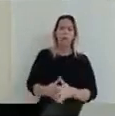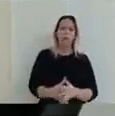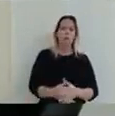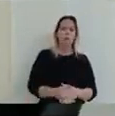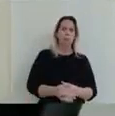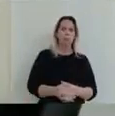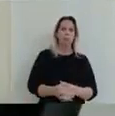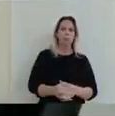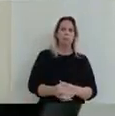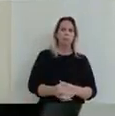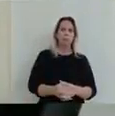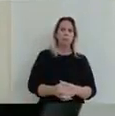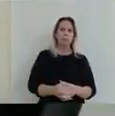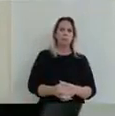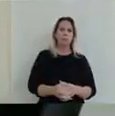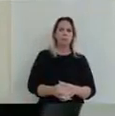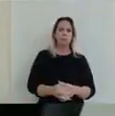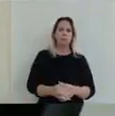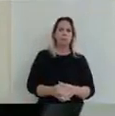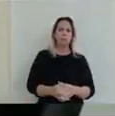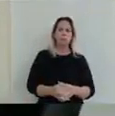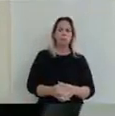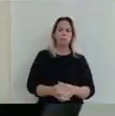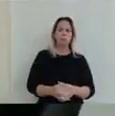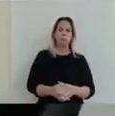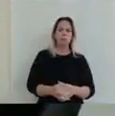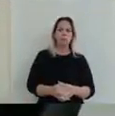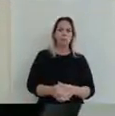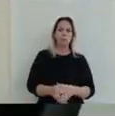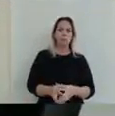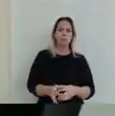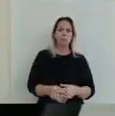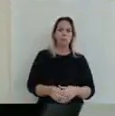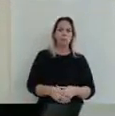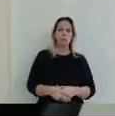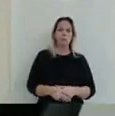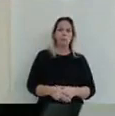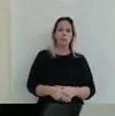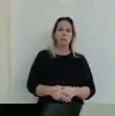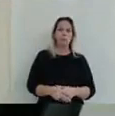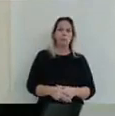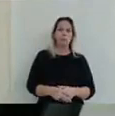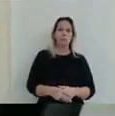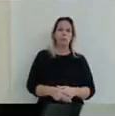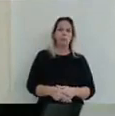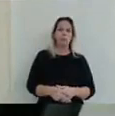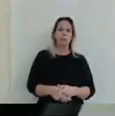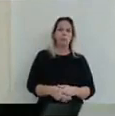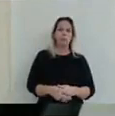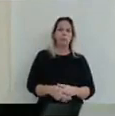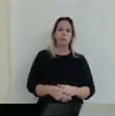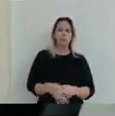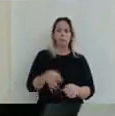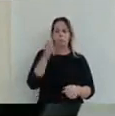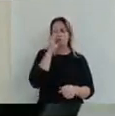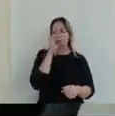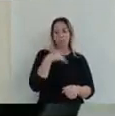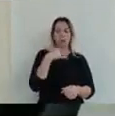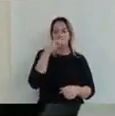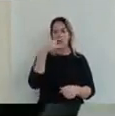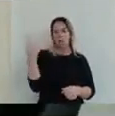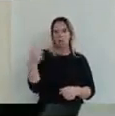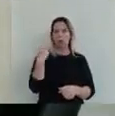habilitara el rubro correspondiente. De ninguna manera los invitamos a abrir ni a creer que con lo que la presencia nuestra se podría llegar a